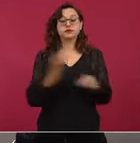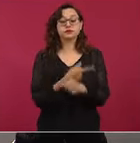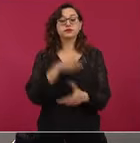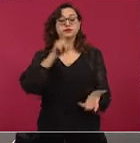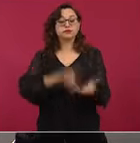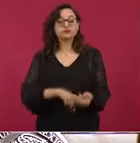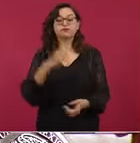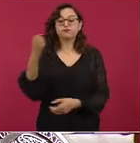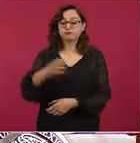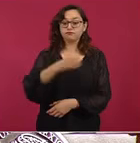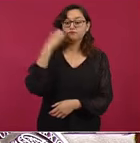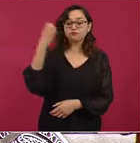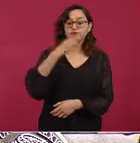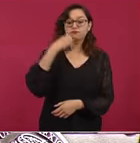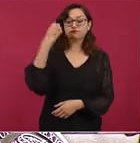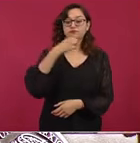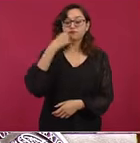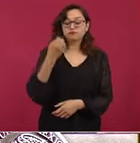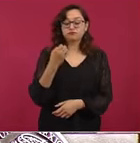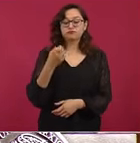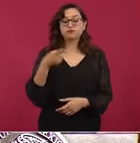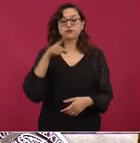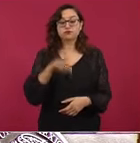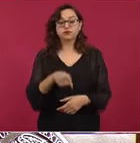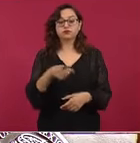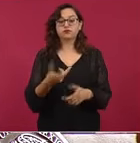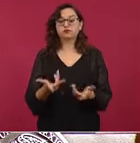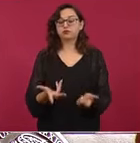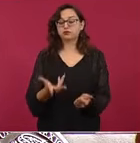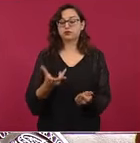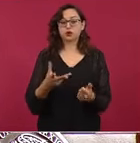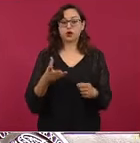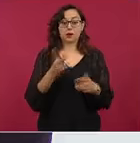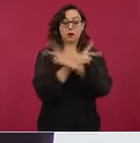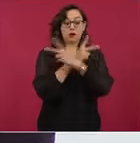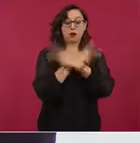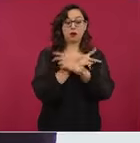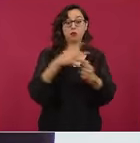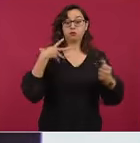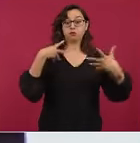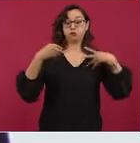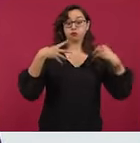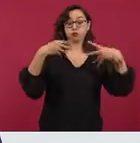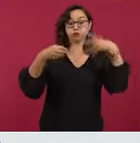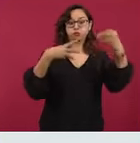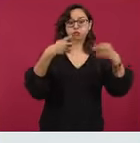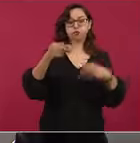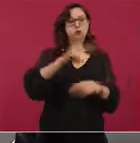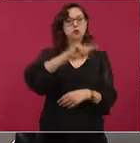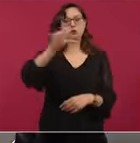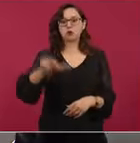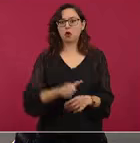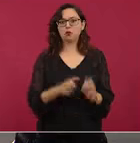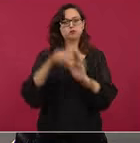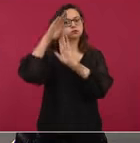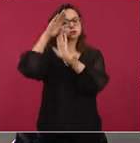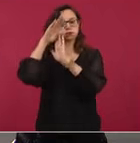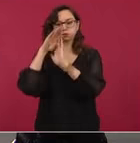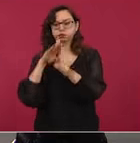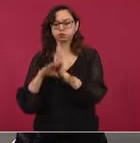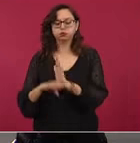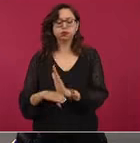que cuando empezó a bajar los contagios de Omicron, también empezaron a bajar los contagios en menores de edad.